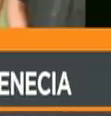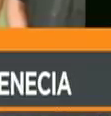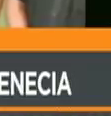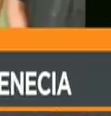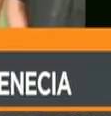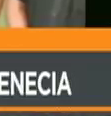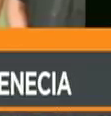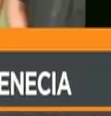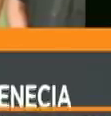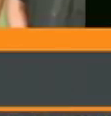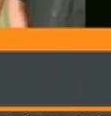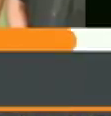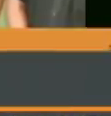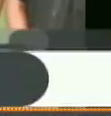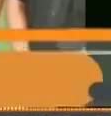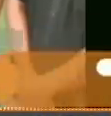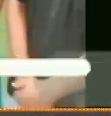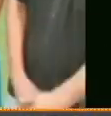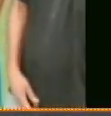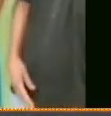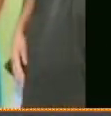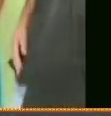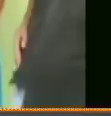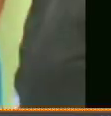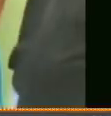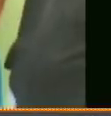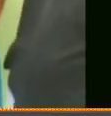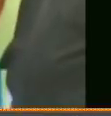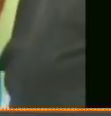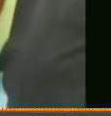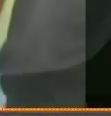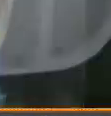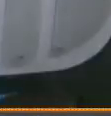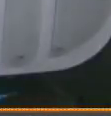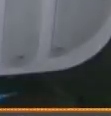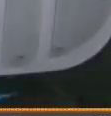acto de rebeldía como los caracteres venezolanos, estamos aquí abriendo.